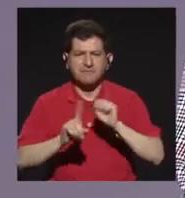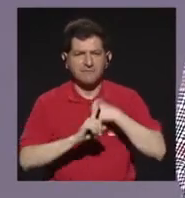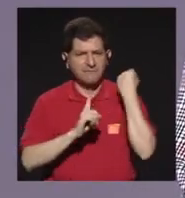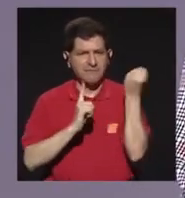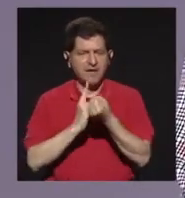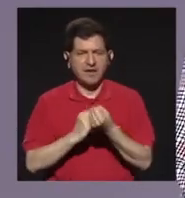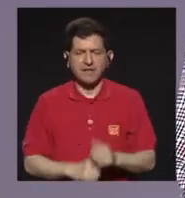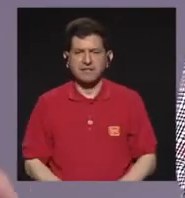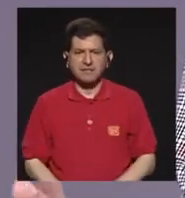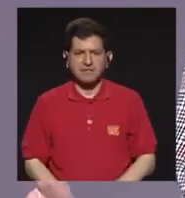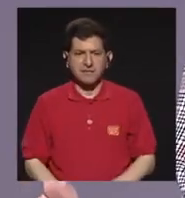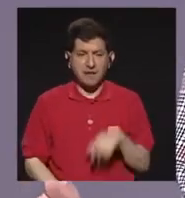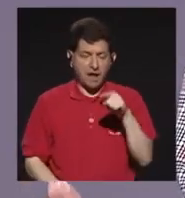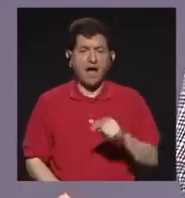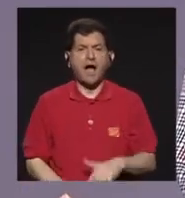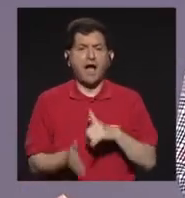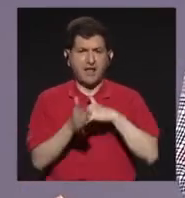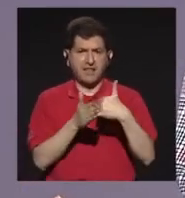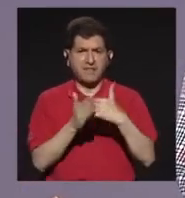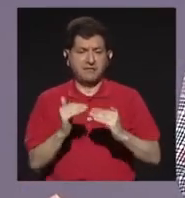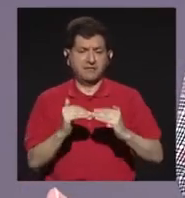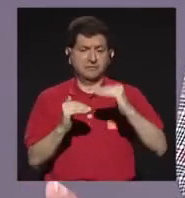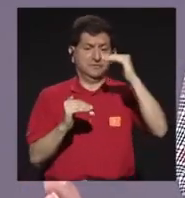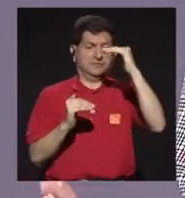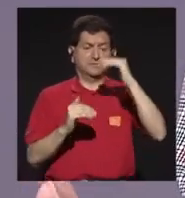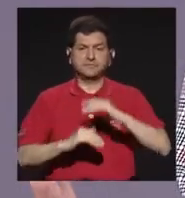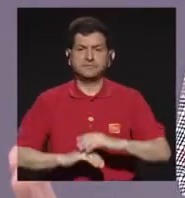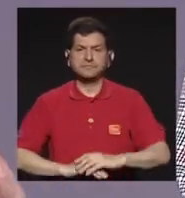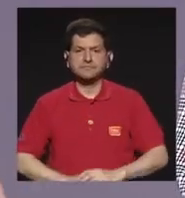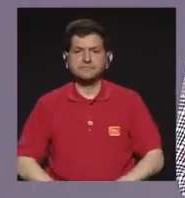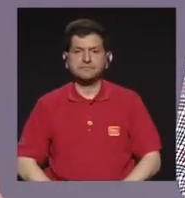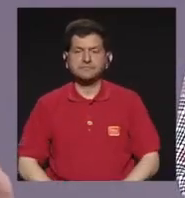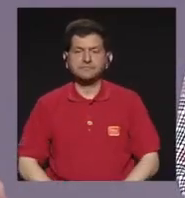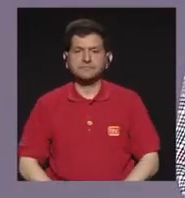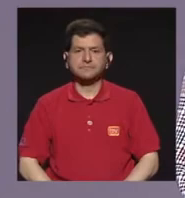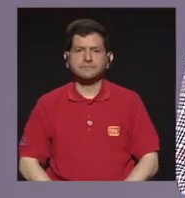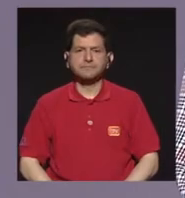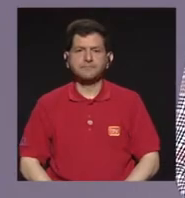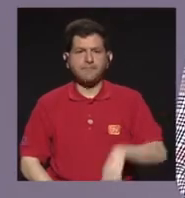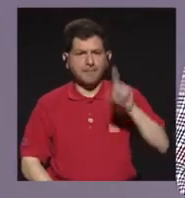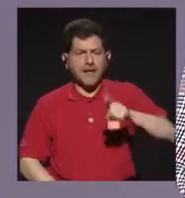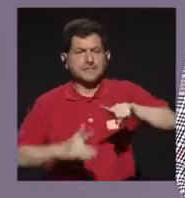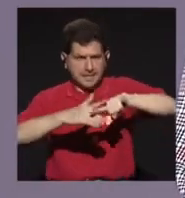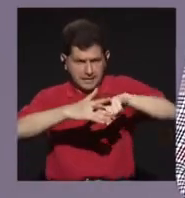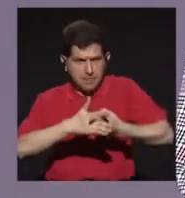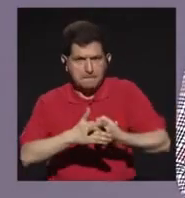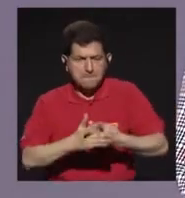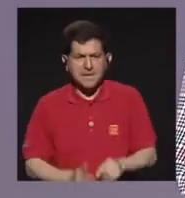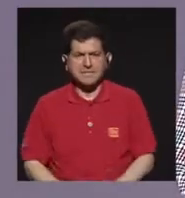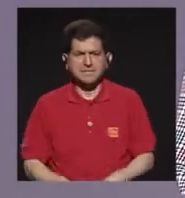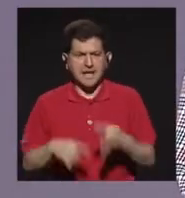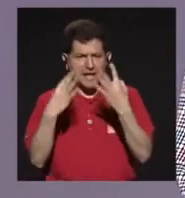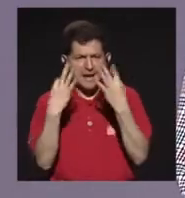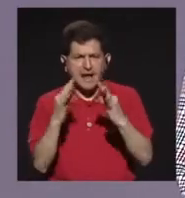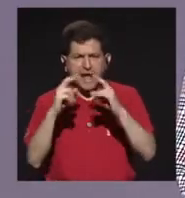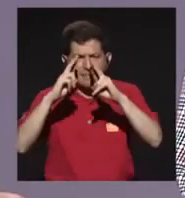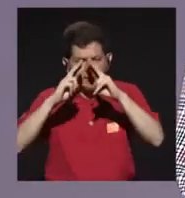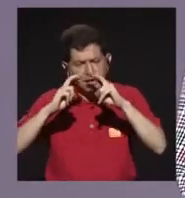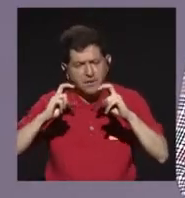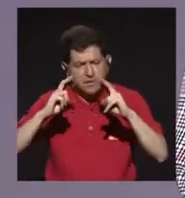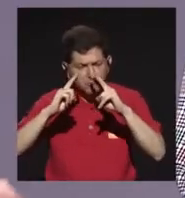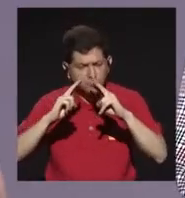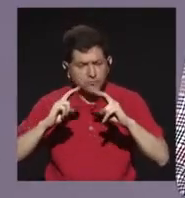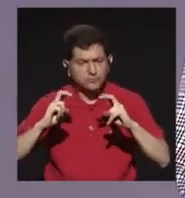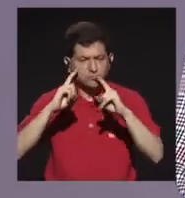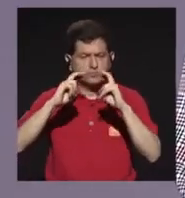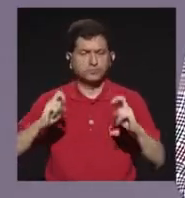nos pone en una mayor vulnerabilidad. Entonces, hay que empezar a hilar un poco más fino sobre,